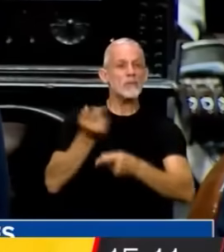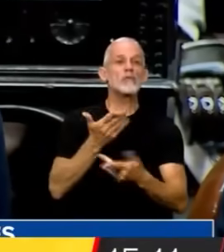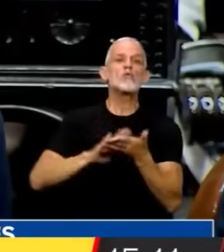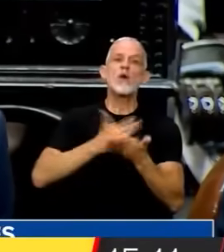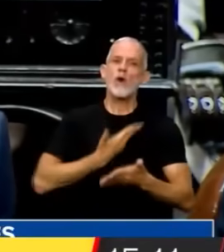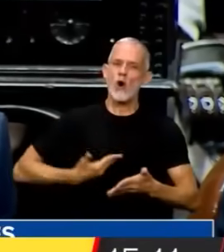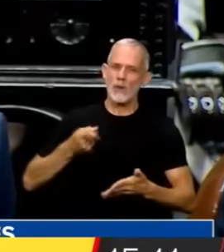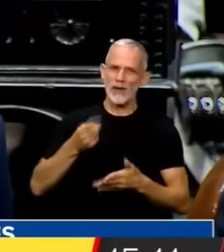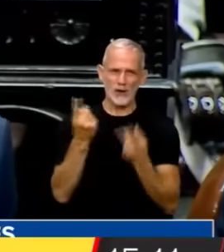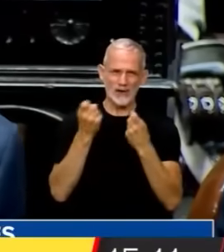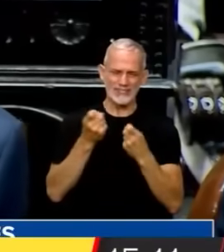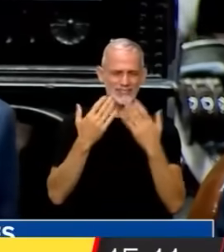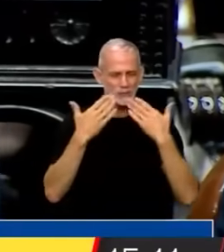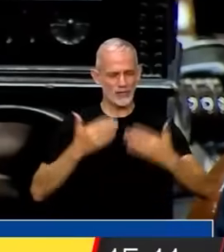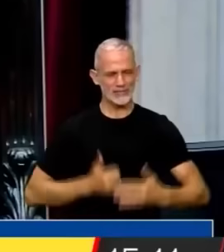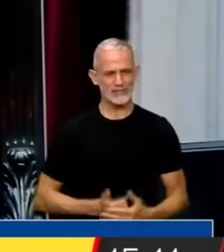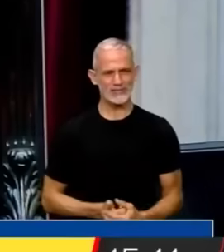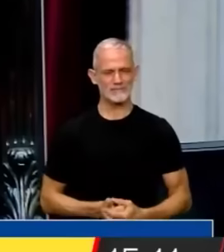gobierno necesita. Muchas gracias.